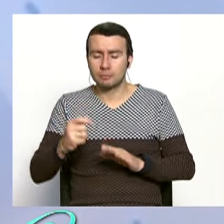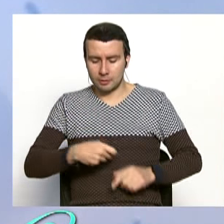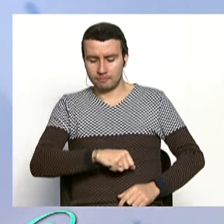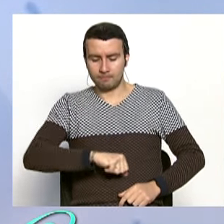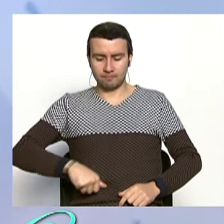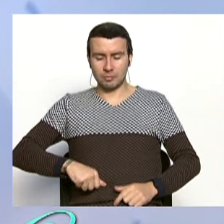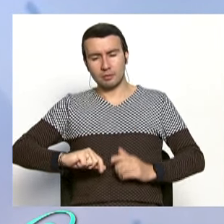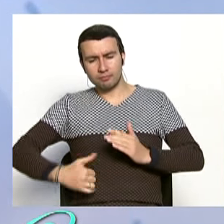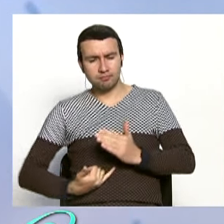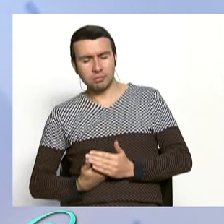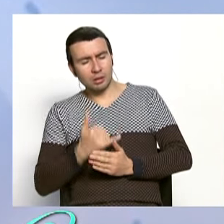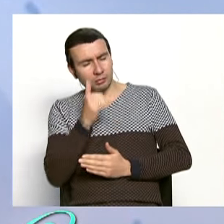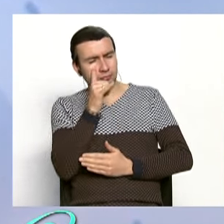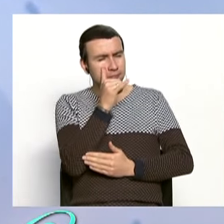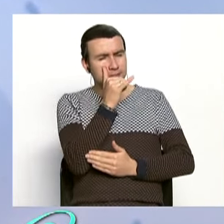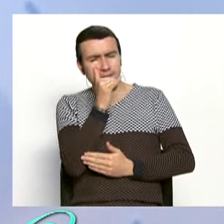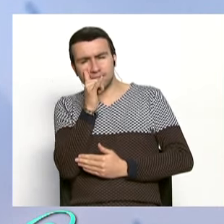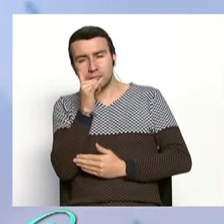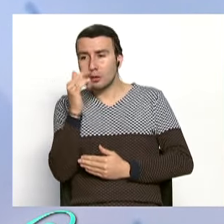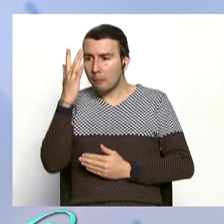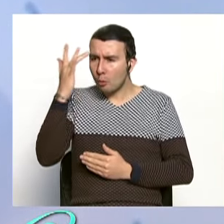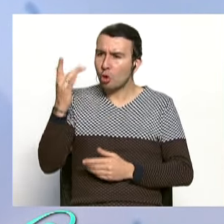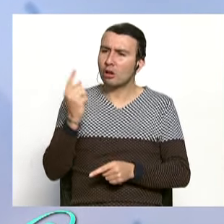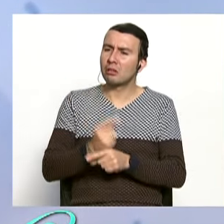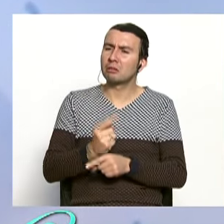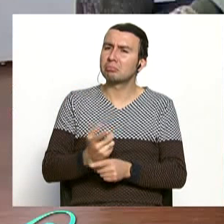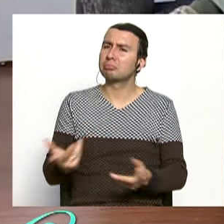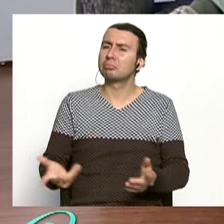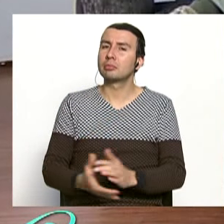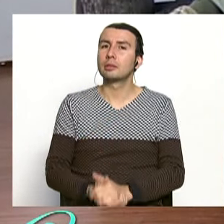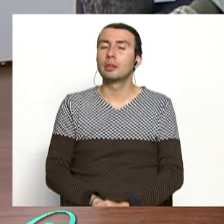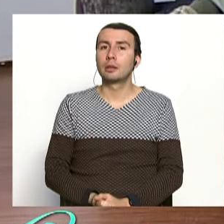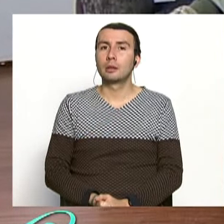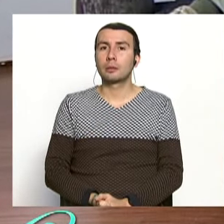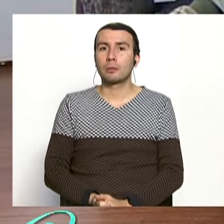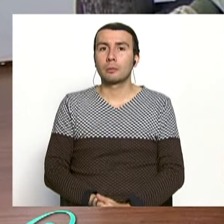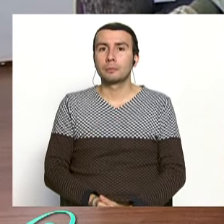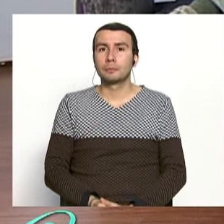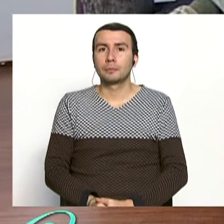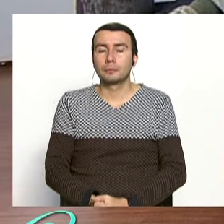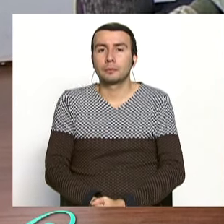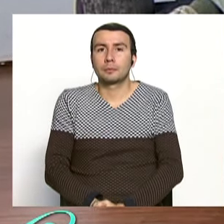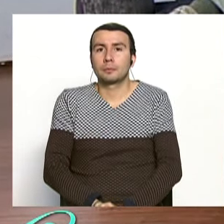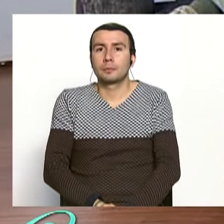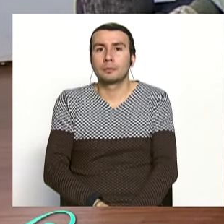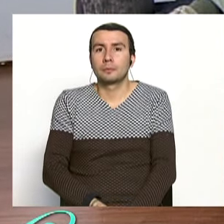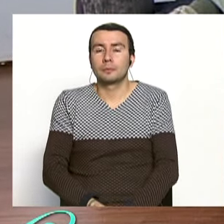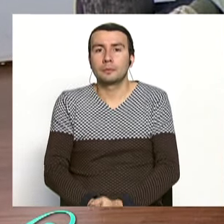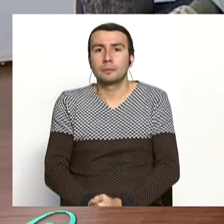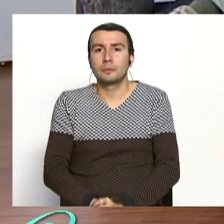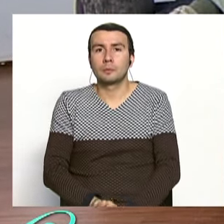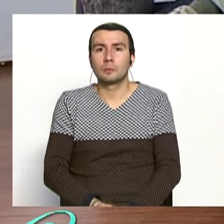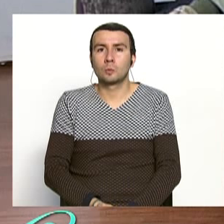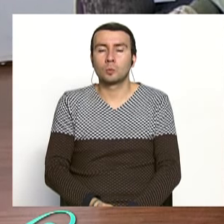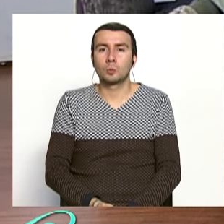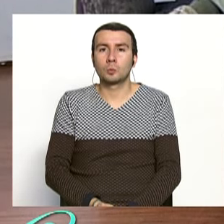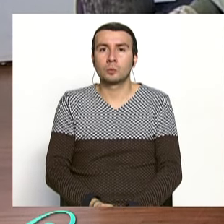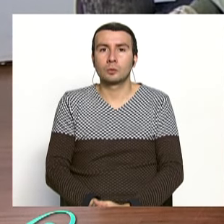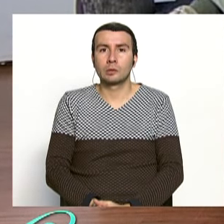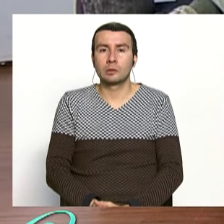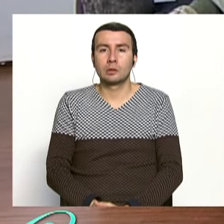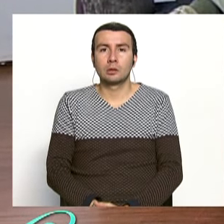diagnóstica y terapéutica bueno Doctor Rojas eh una de las enfermedades que con